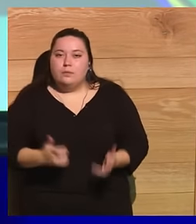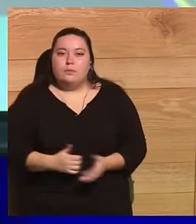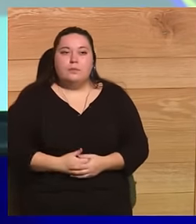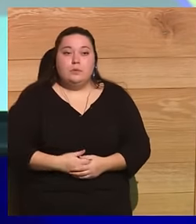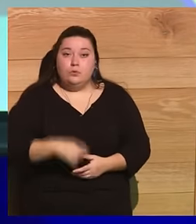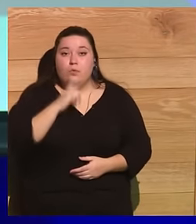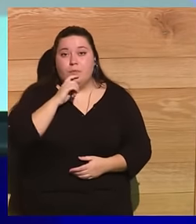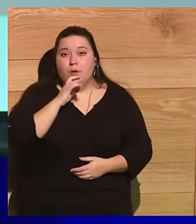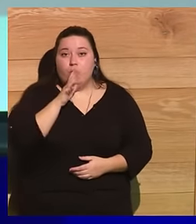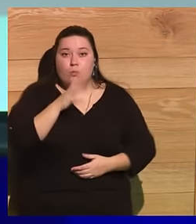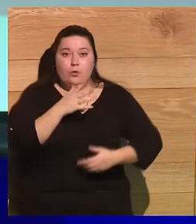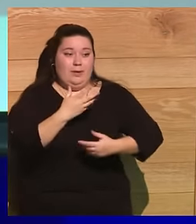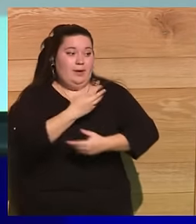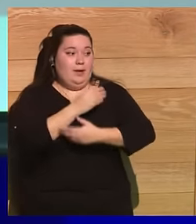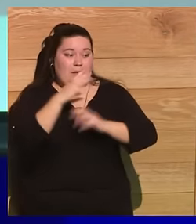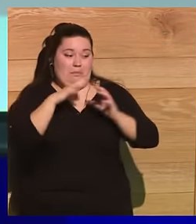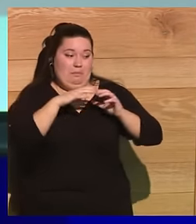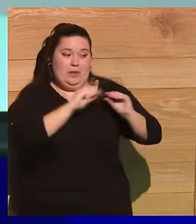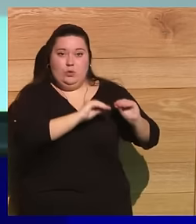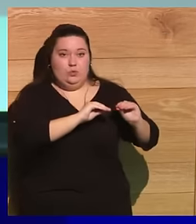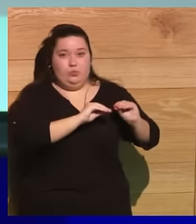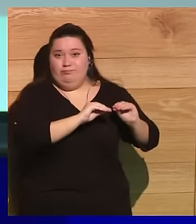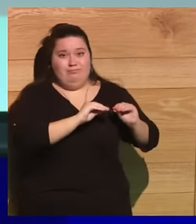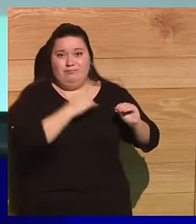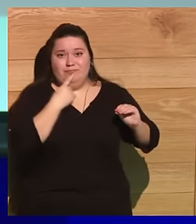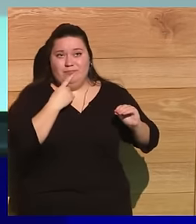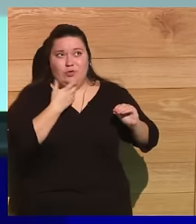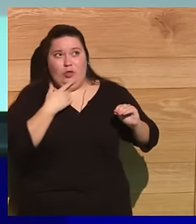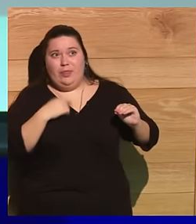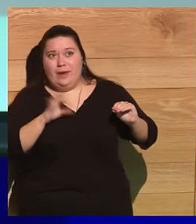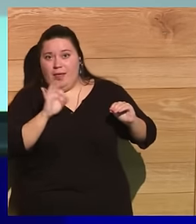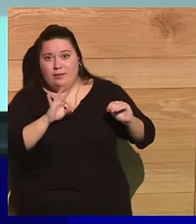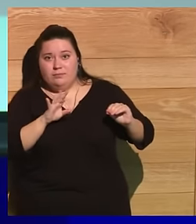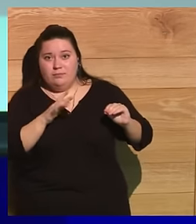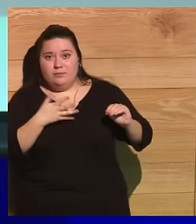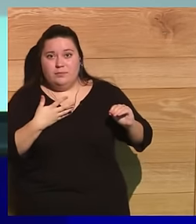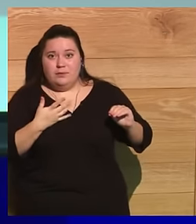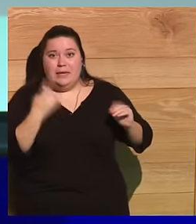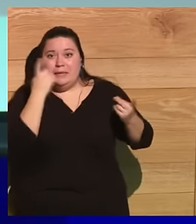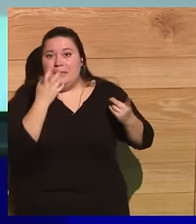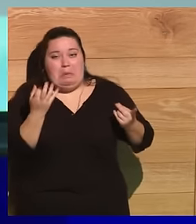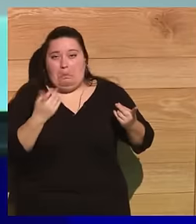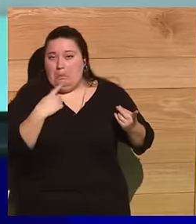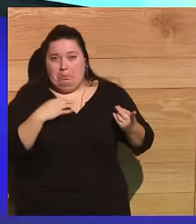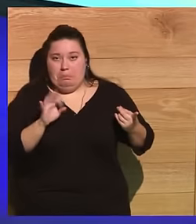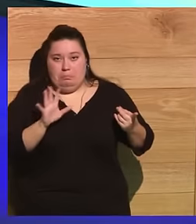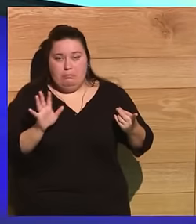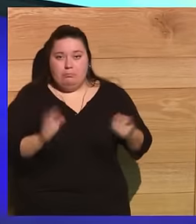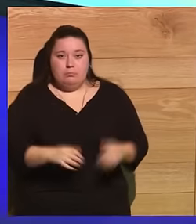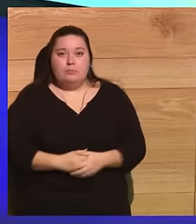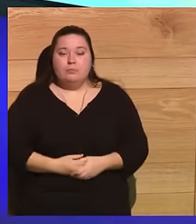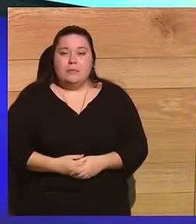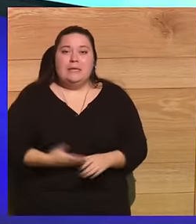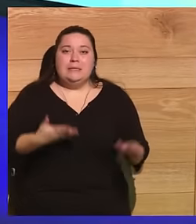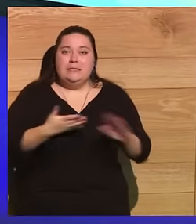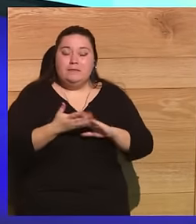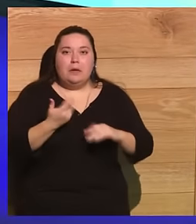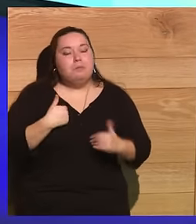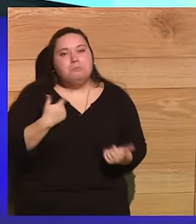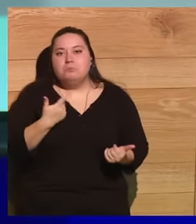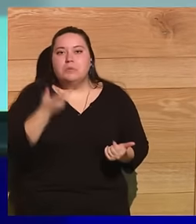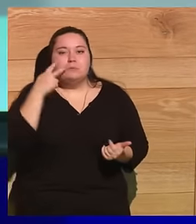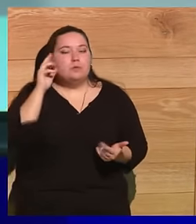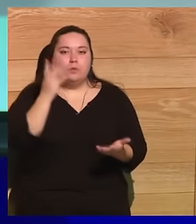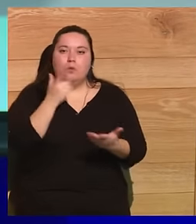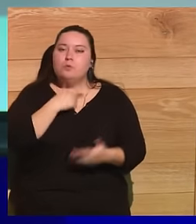porque sus mentes son opacas, no tienen palabras para decirnos qué quieren, qué desean, qué hacen, qué intentan. Entonces, me gustó mucho este experimento.